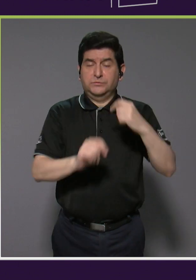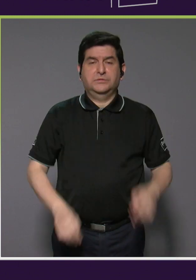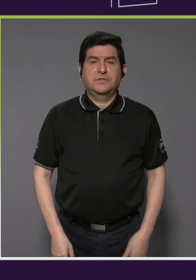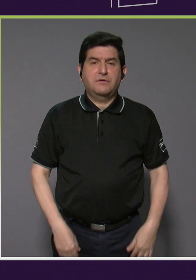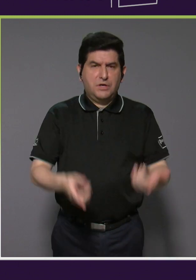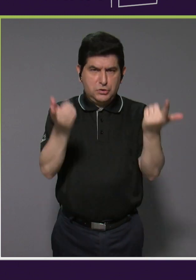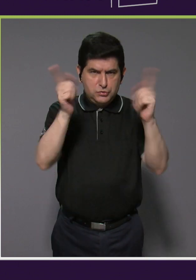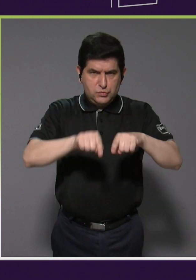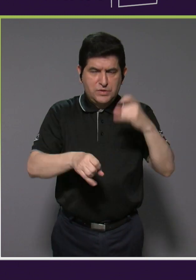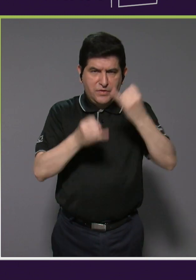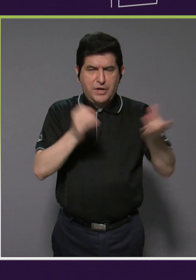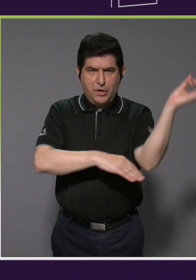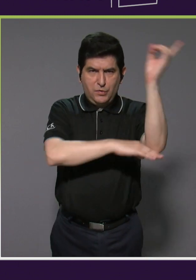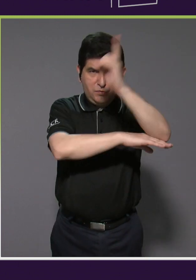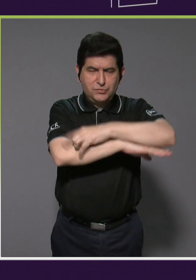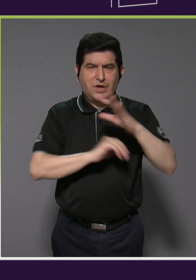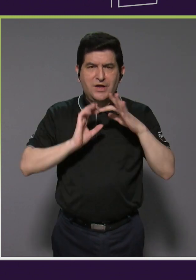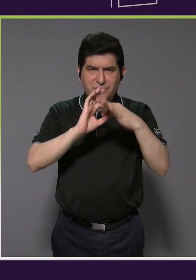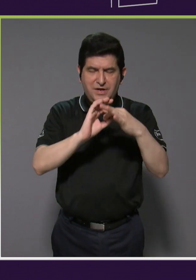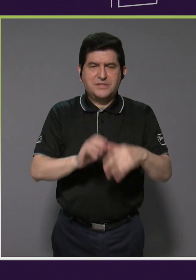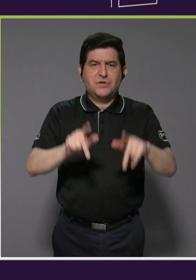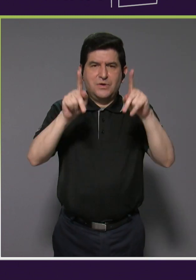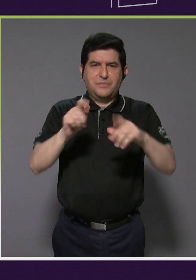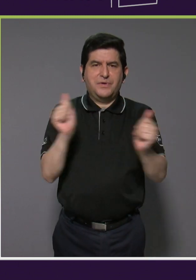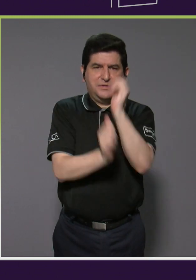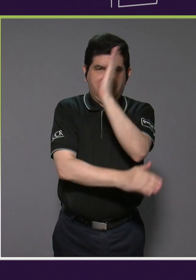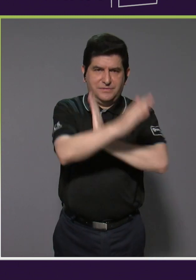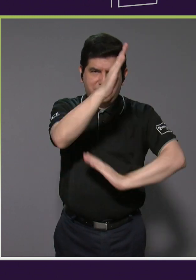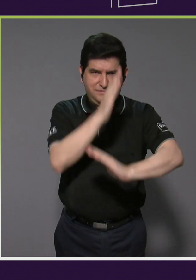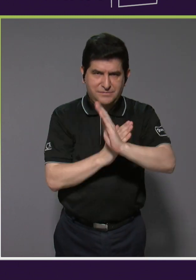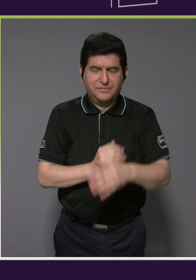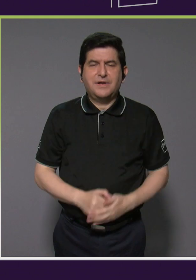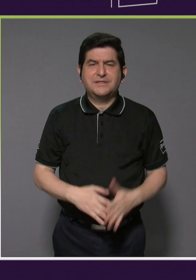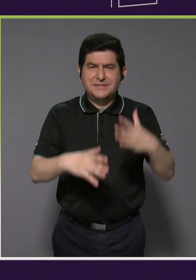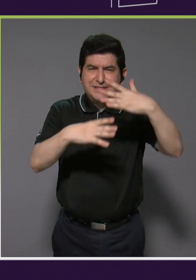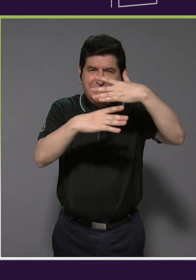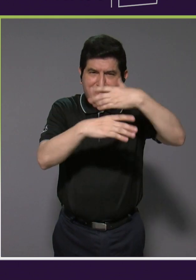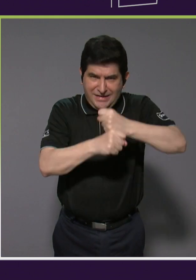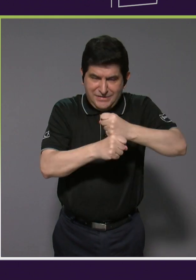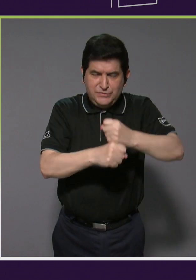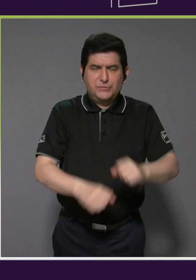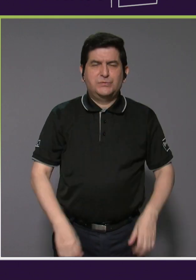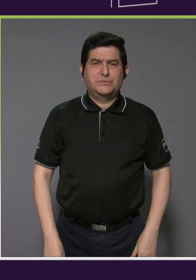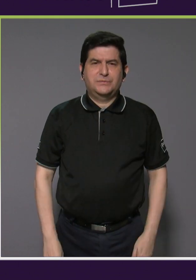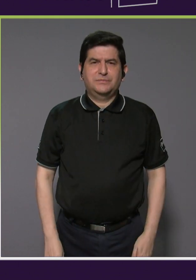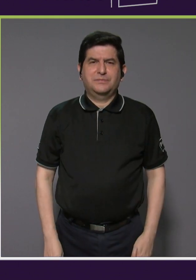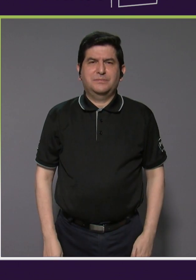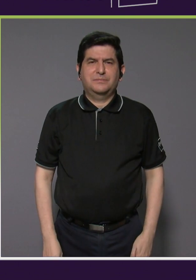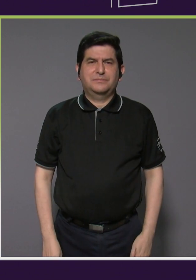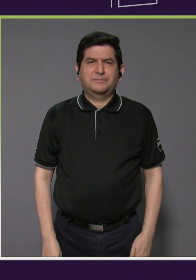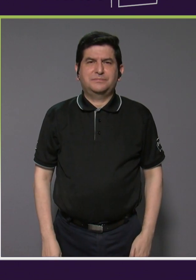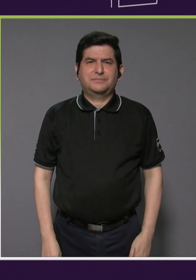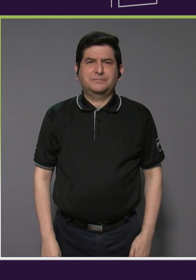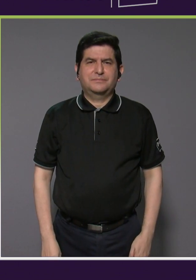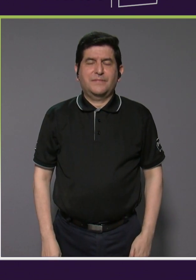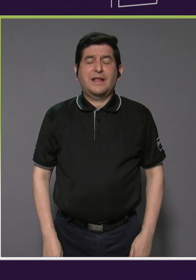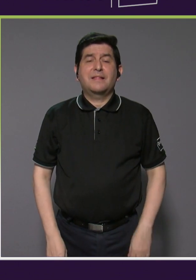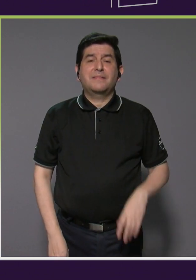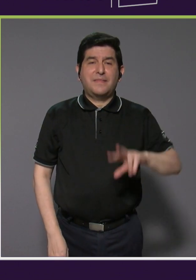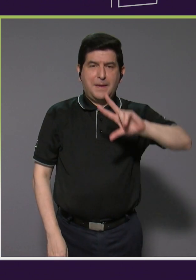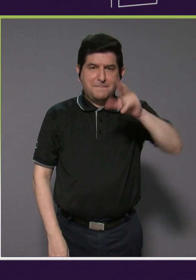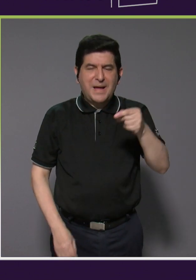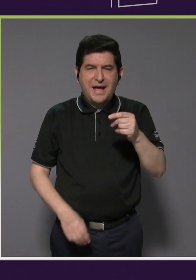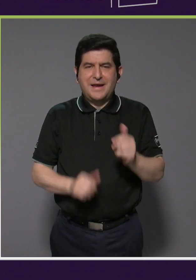han sucedido en los últimos días relacionadas con las personas con discapacidad. En este resumen de mucho para deporte, que